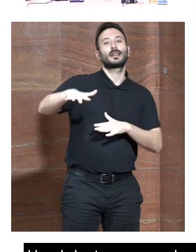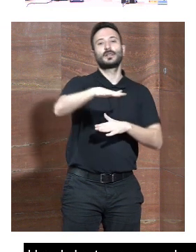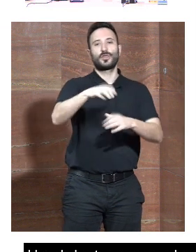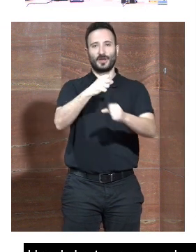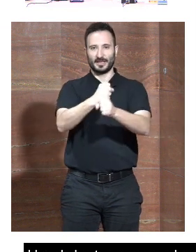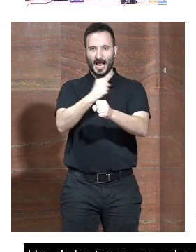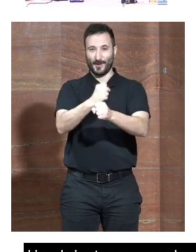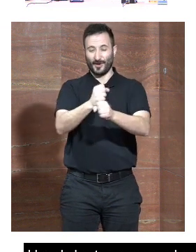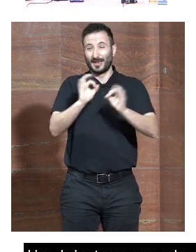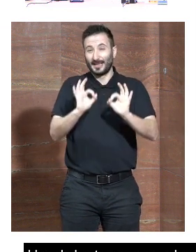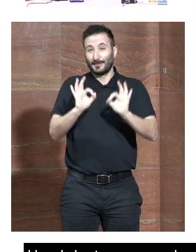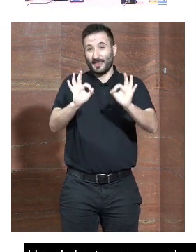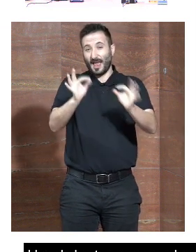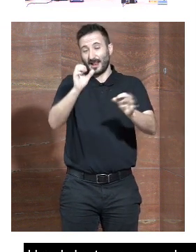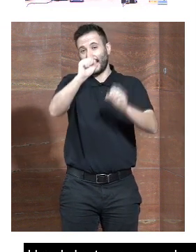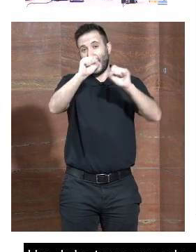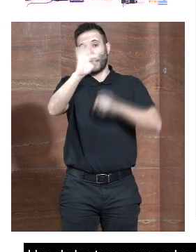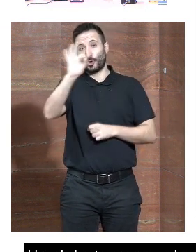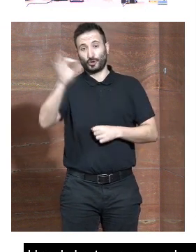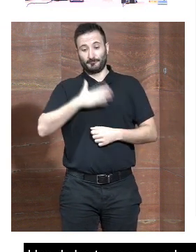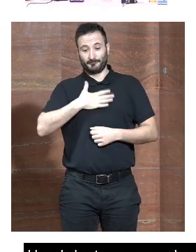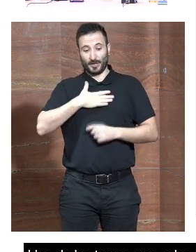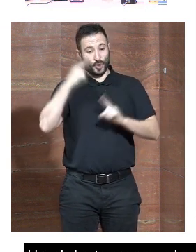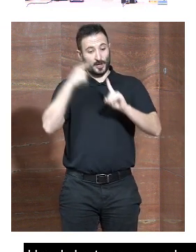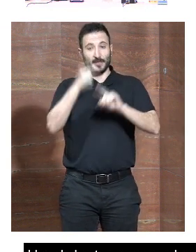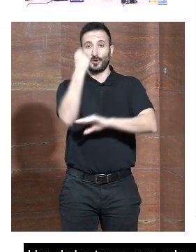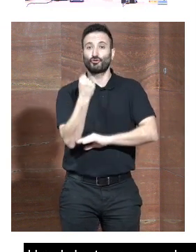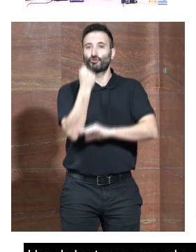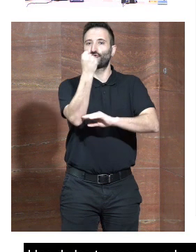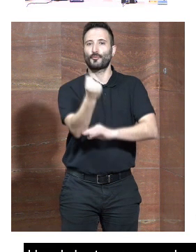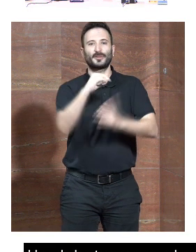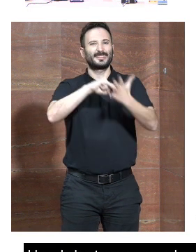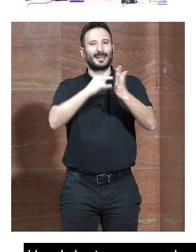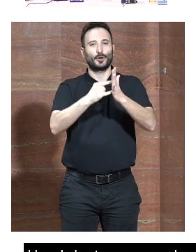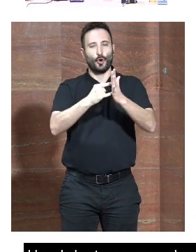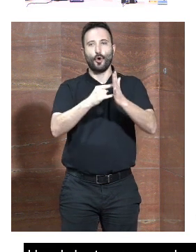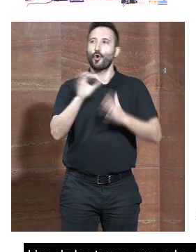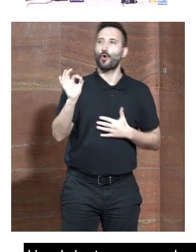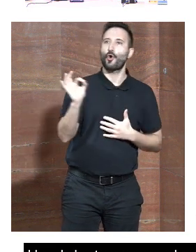áreas enormes de Atos, digamos, que tiene que ver con dar soporte, o sea, con desplegar